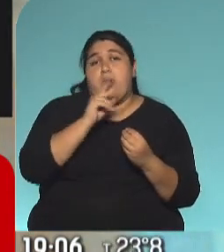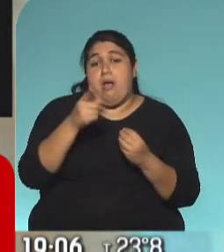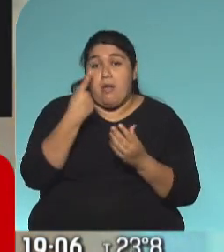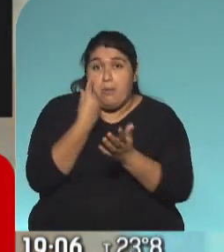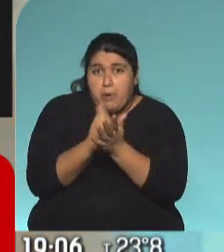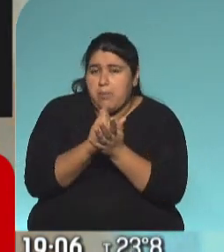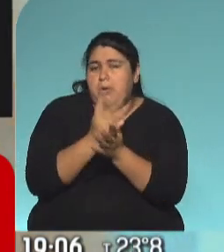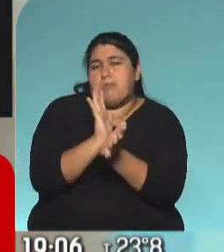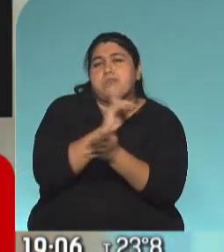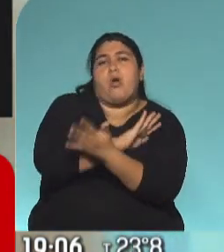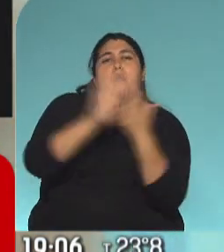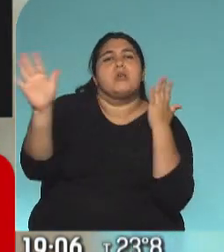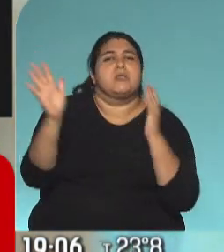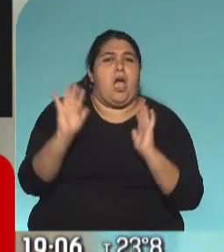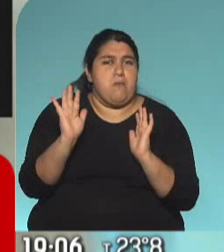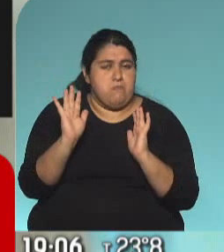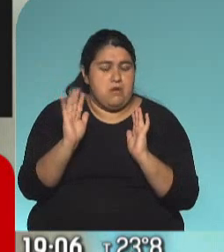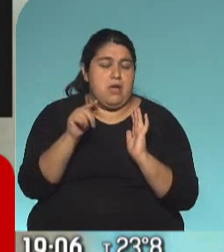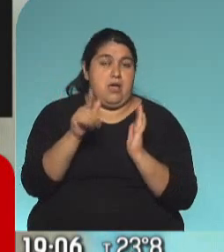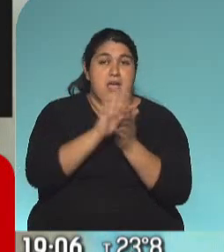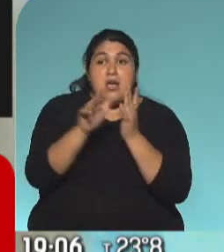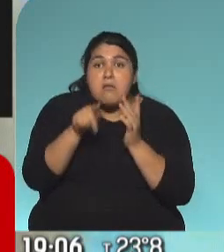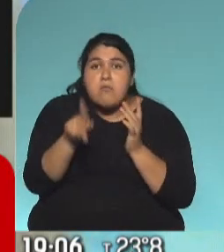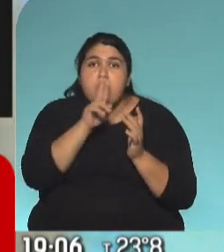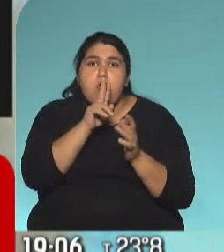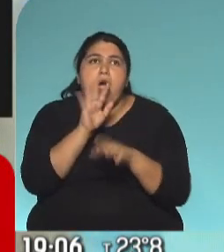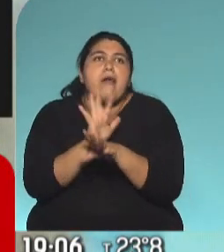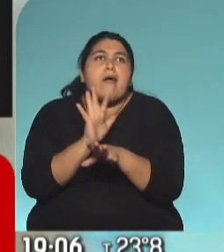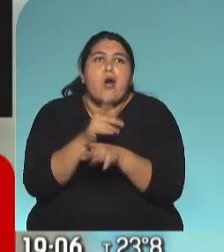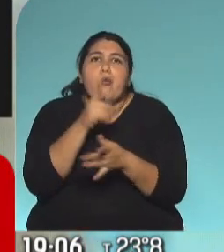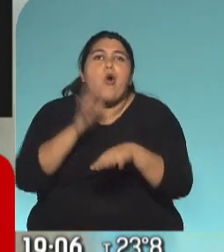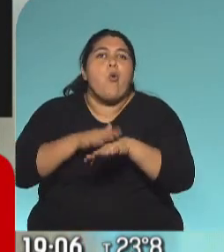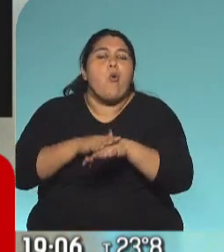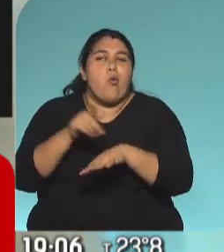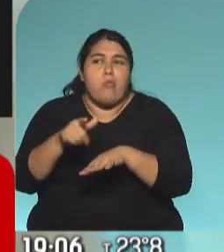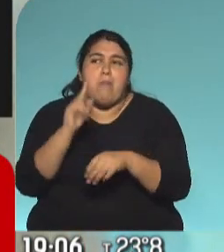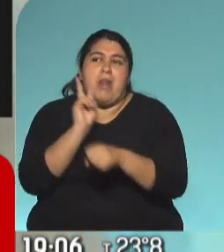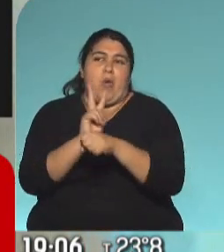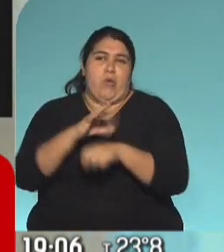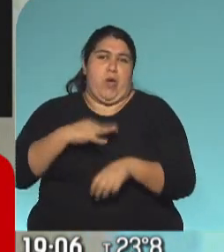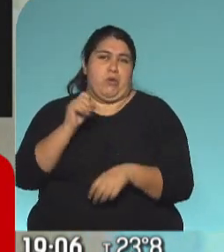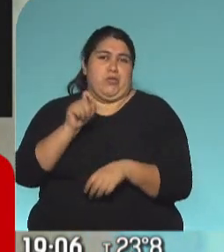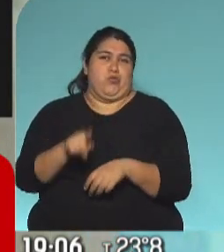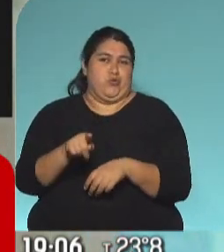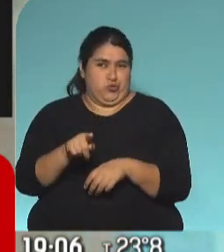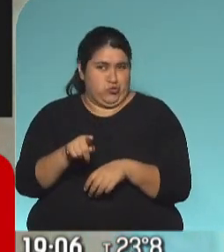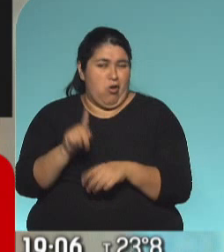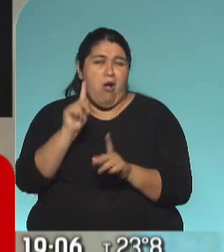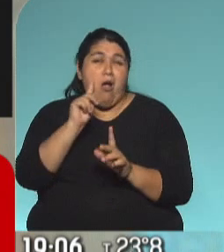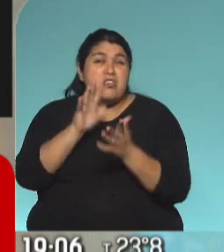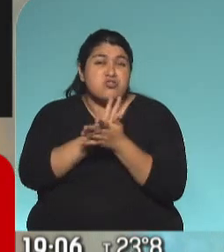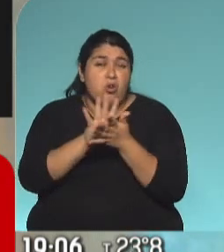lugar, huyera de su lugar, cual si fuera ella una delincuente, para preservar su vida. Ninguna de las